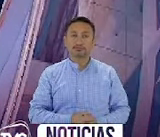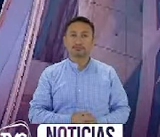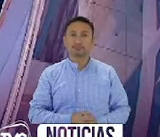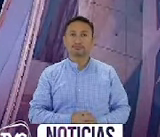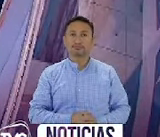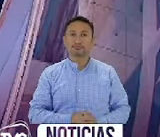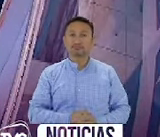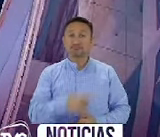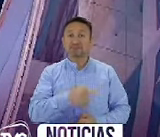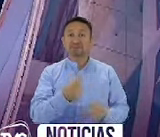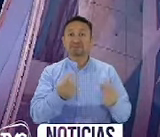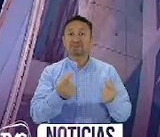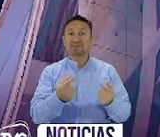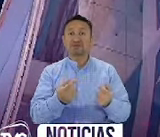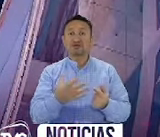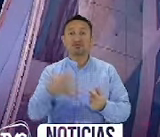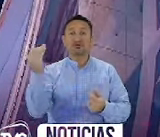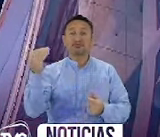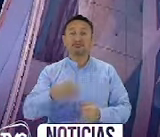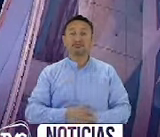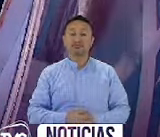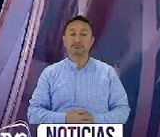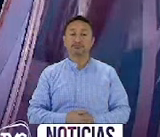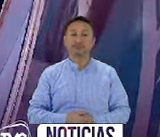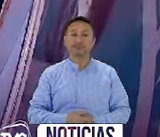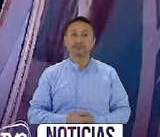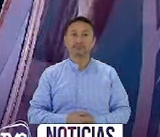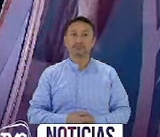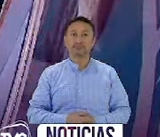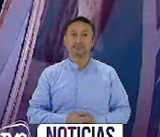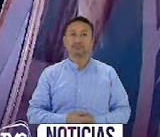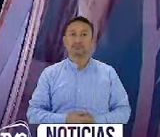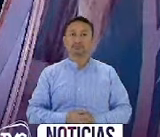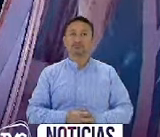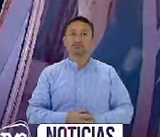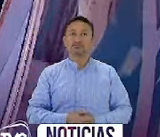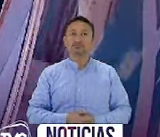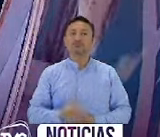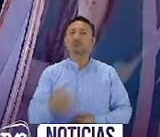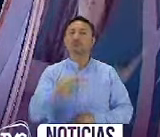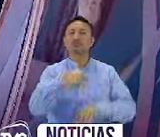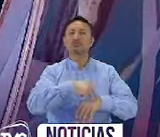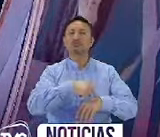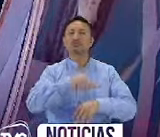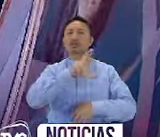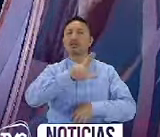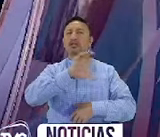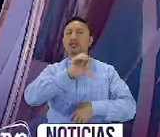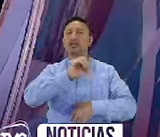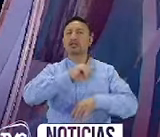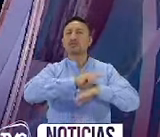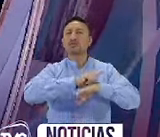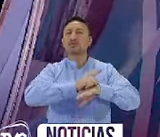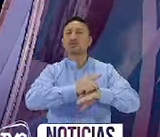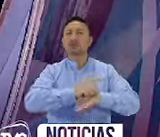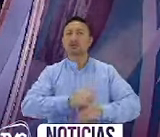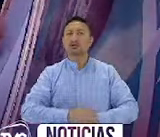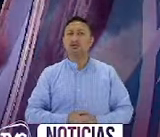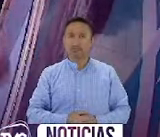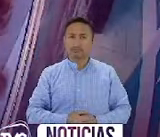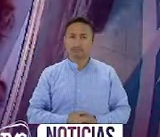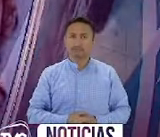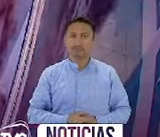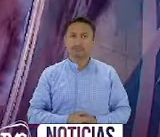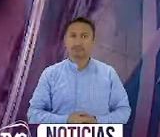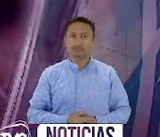rápido como llegaron, huyeron. La grabación interna dura escasos 30 segundos, donde se evidencia que quien emite